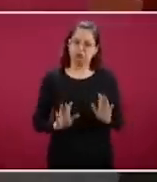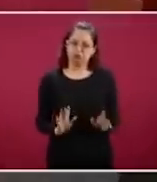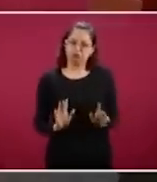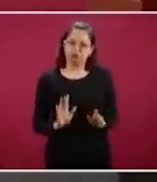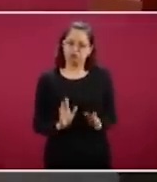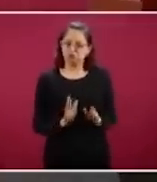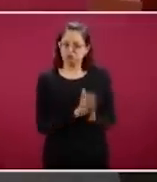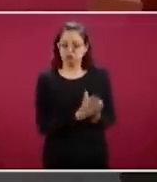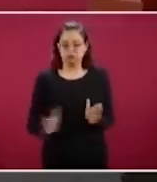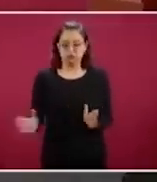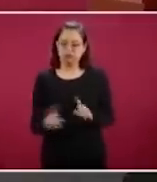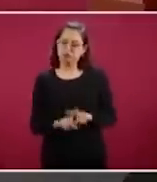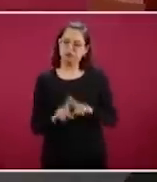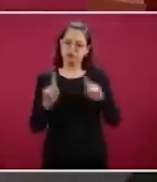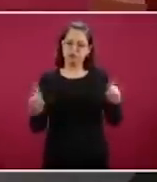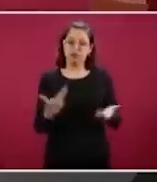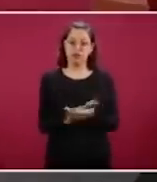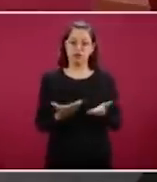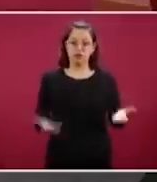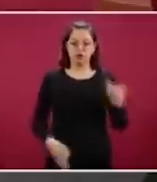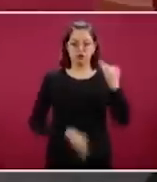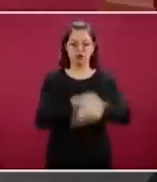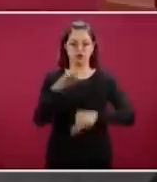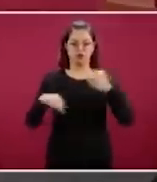Entonces, hay libertades.